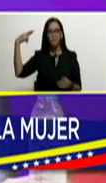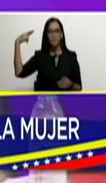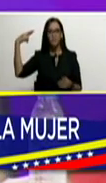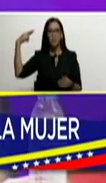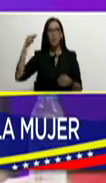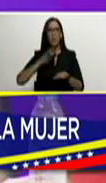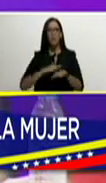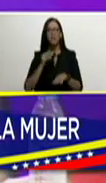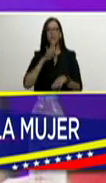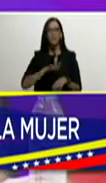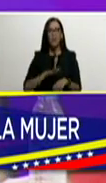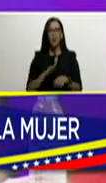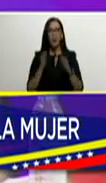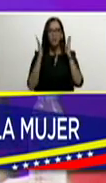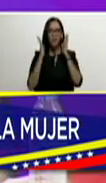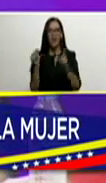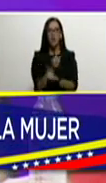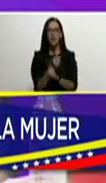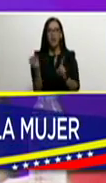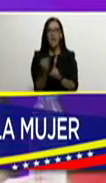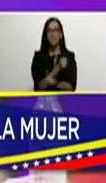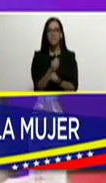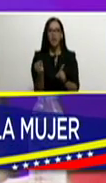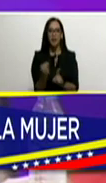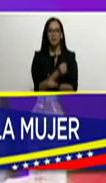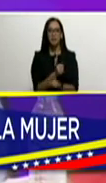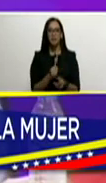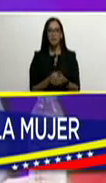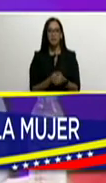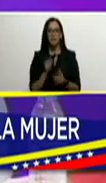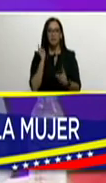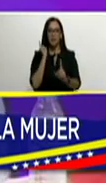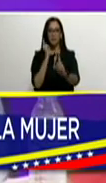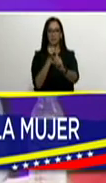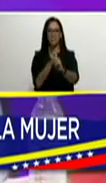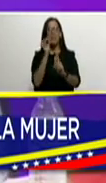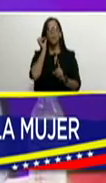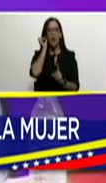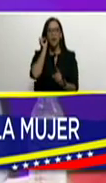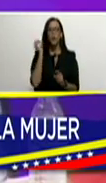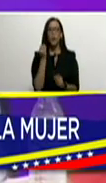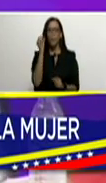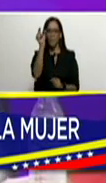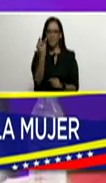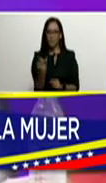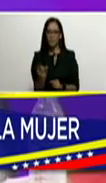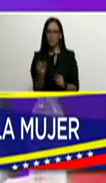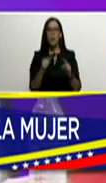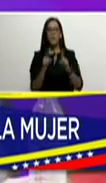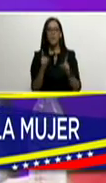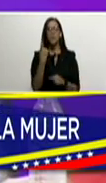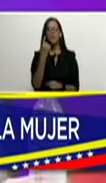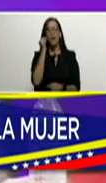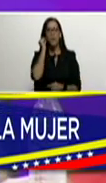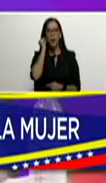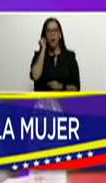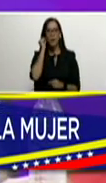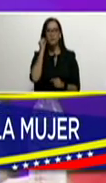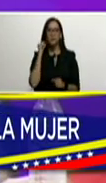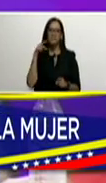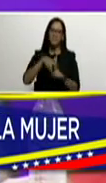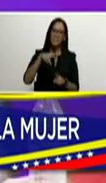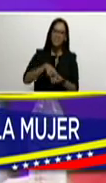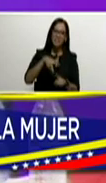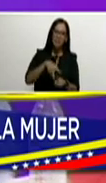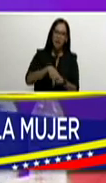porque estamos abordando la violencia, en este caso, desde el punto de vista de la mujer como individuo. Pero una mujer sometida a